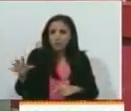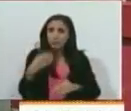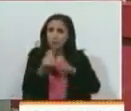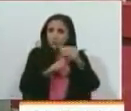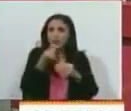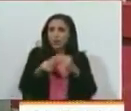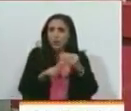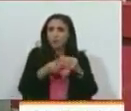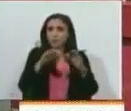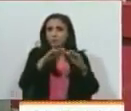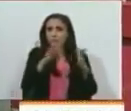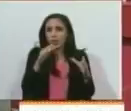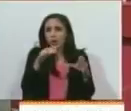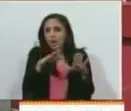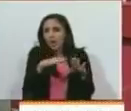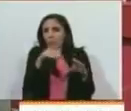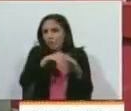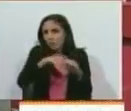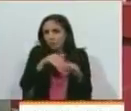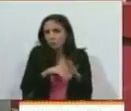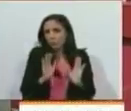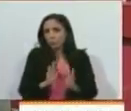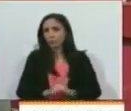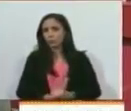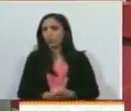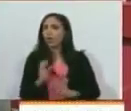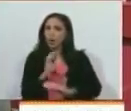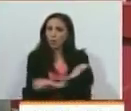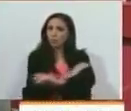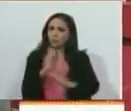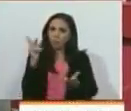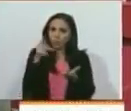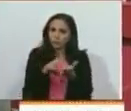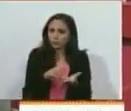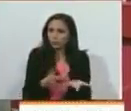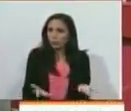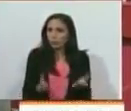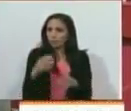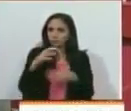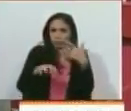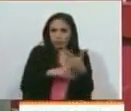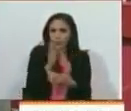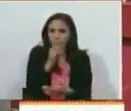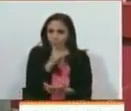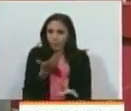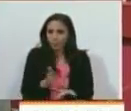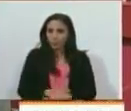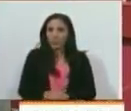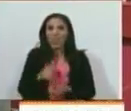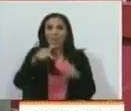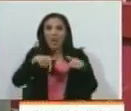Y la oposición de esos países participó sin ningún tipo de problema. ¿Por qué la oposición de Venezuela chilla?